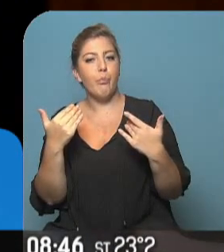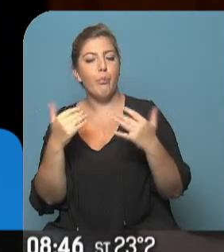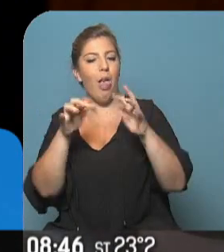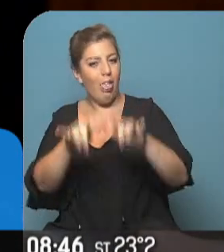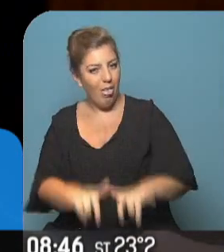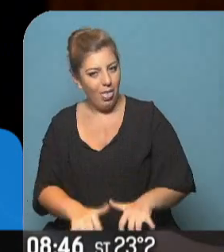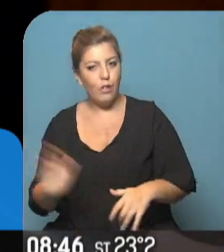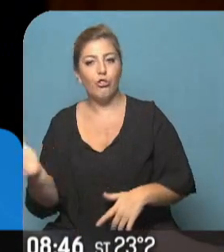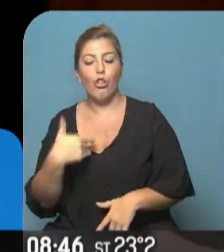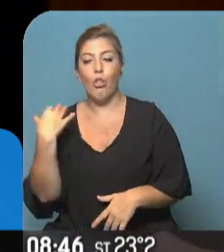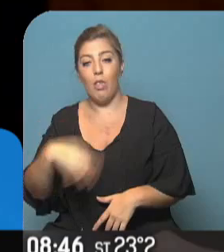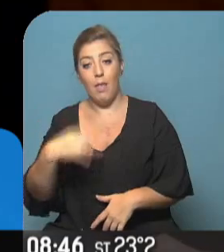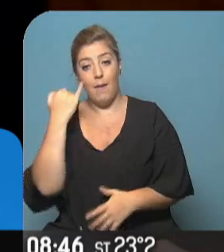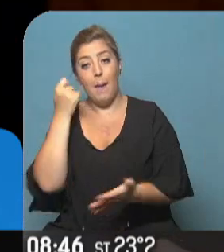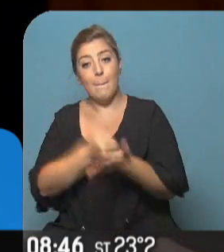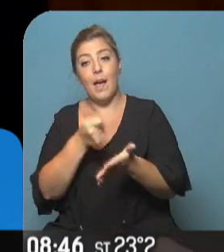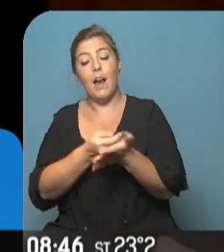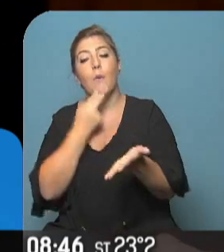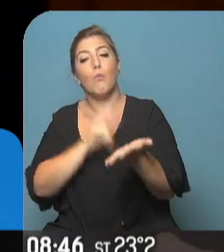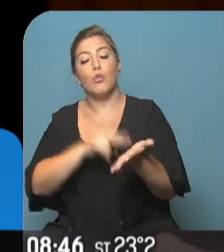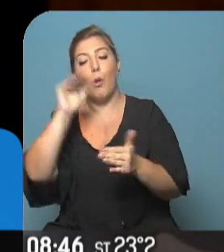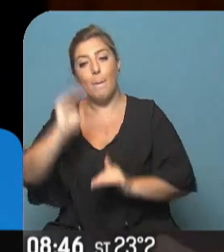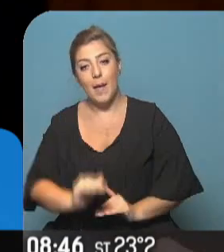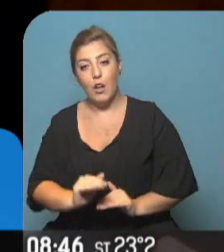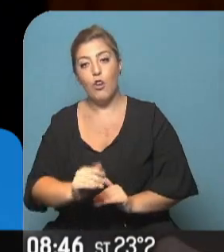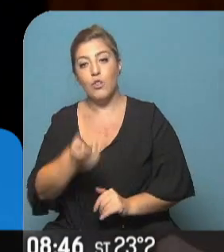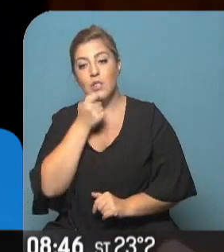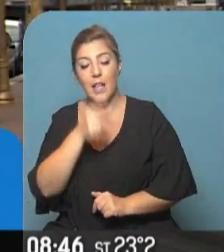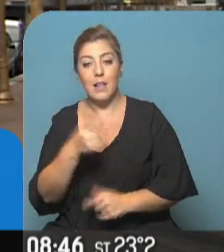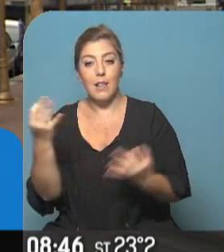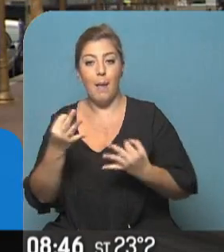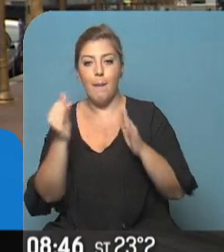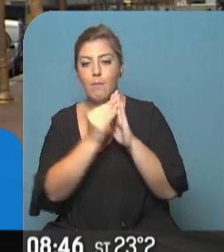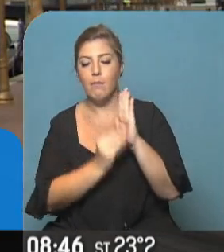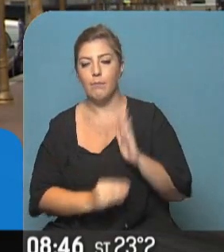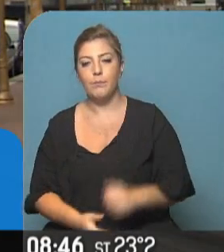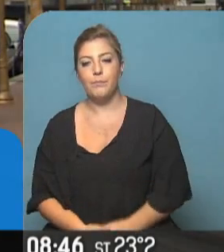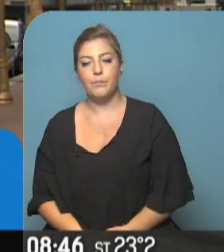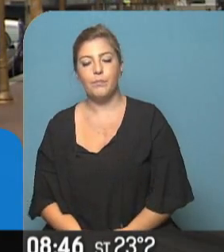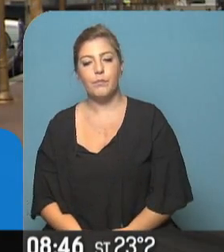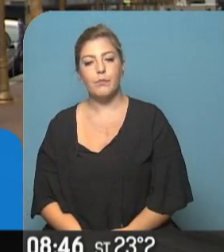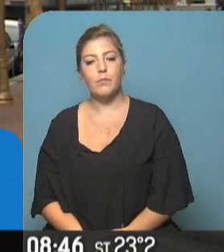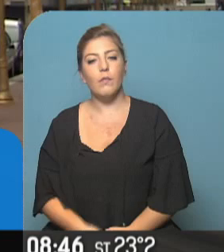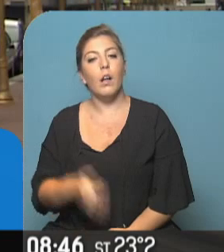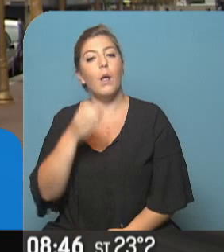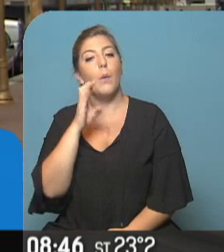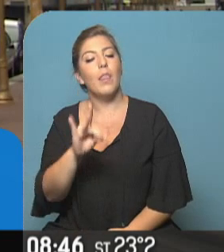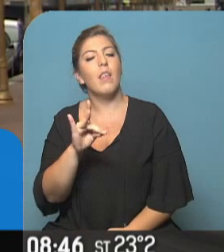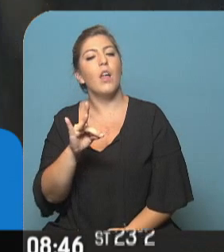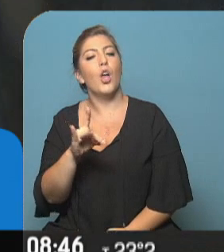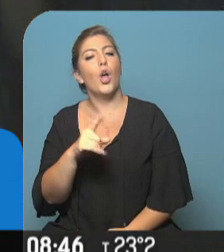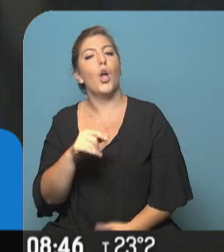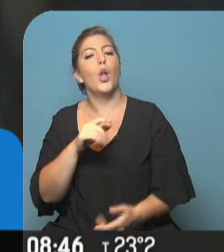corresponda y pagar menos impuestos en la medida que éstas están bien registradas amateur novedad y con relación al